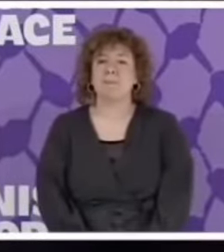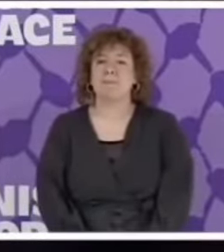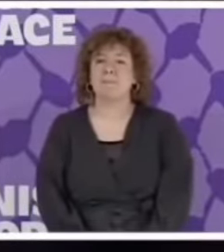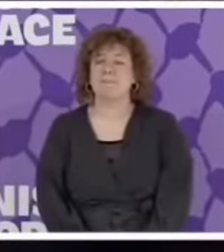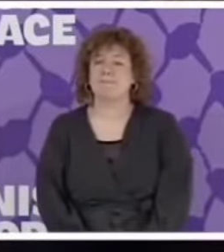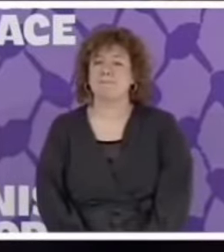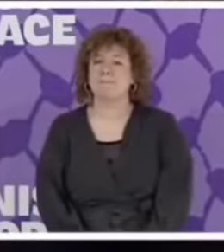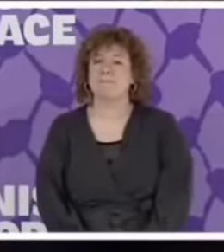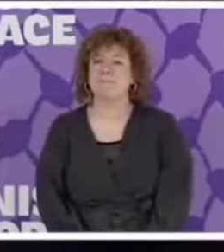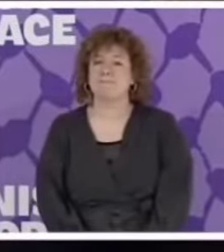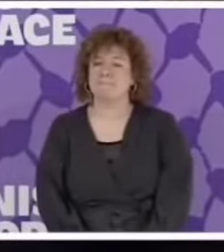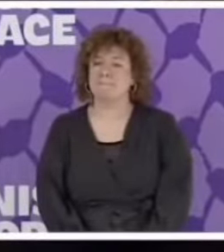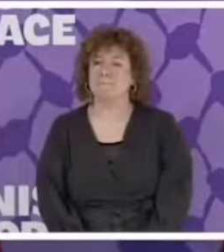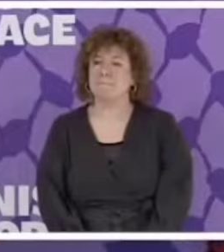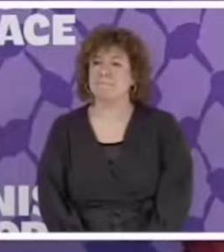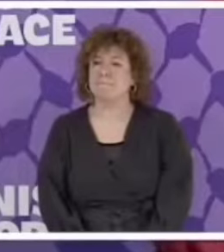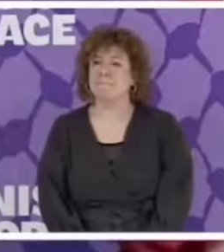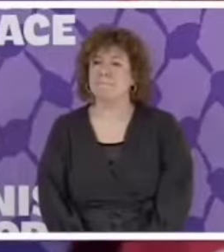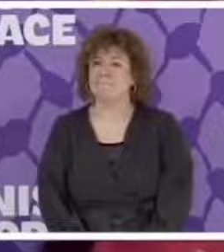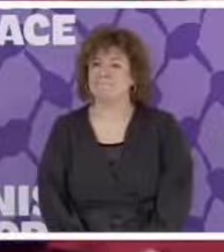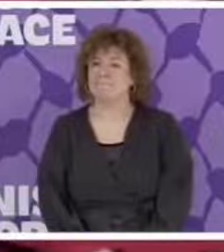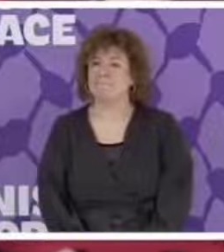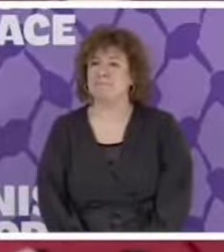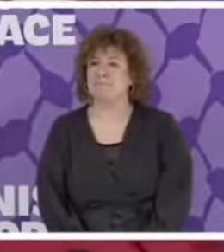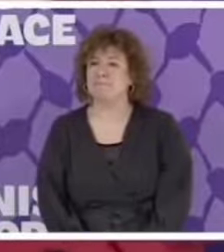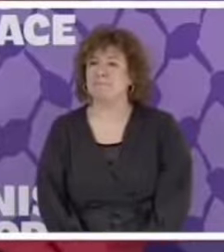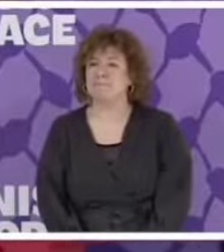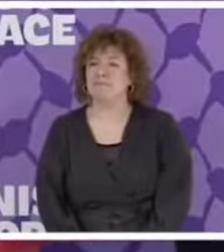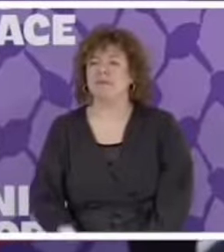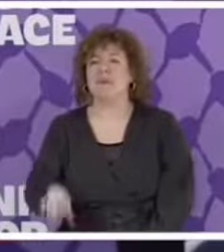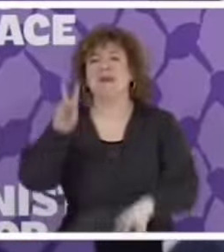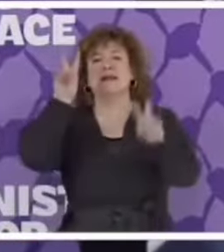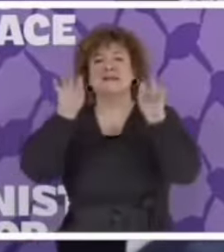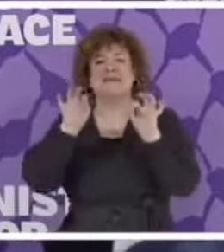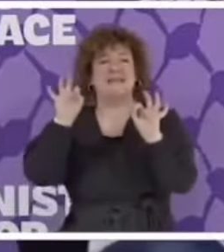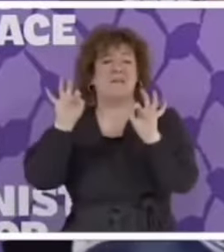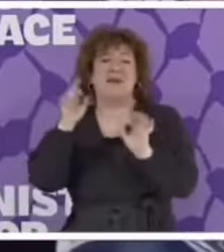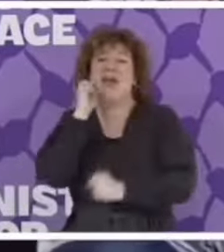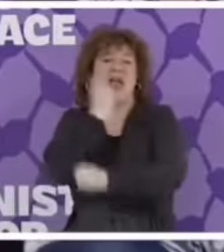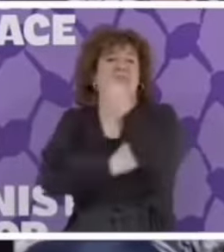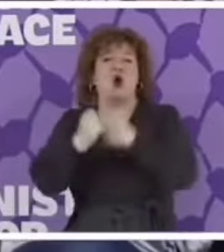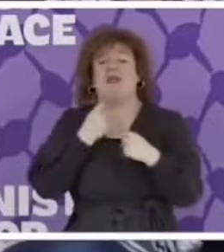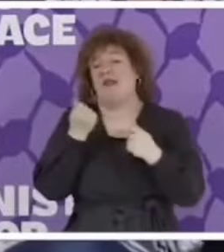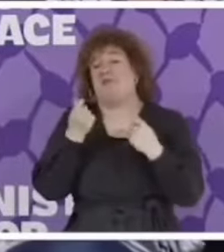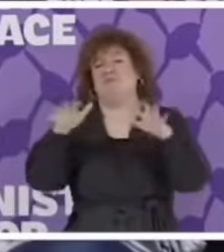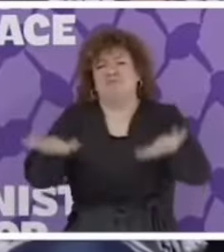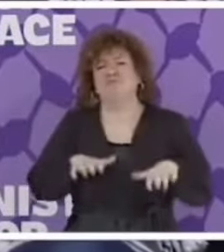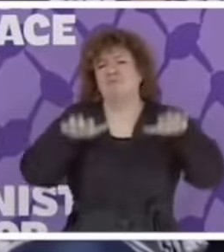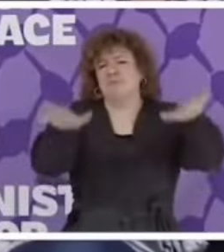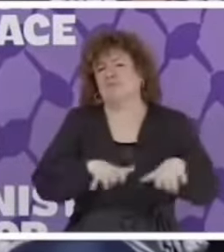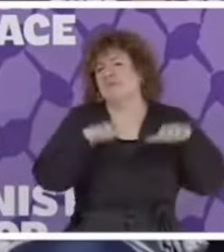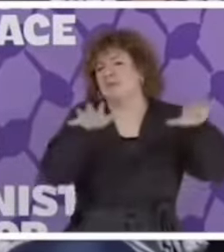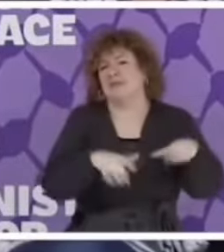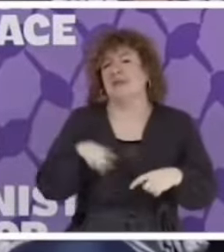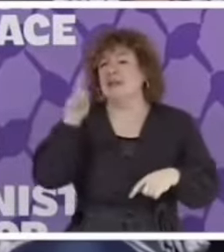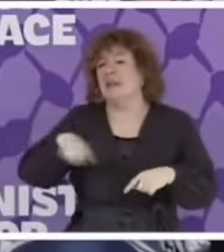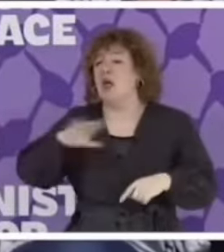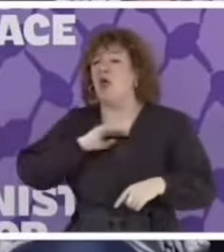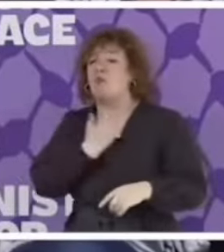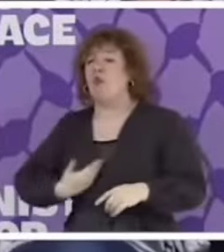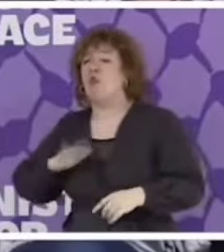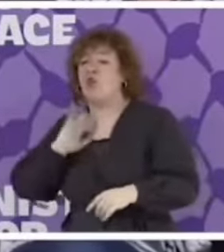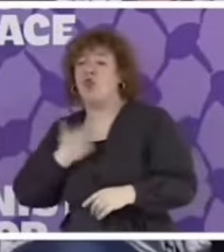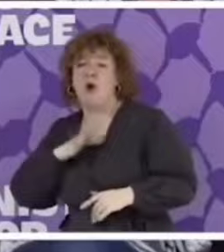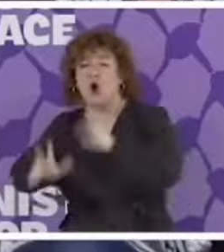Pero es que, esto va, por supuesto, de economía, de acumulación de la riqueza, de expropiación,